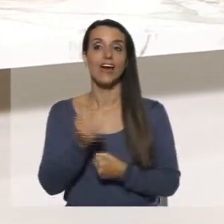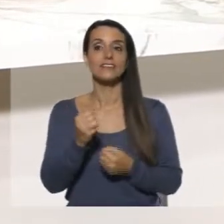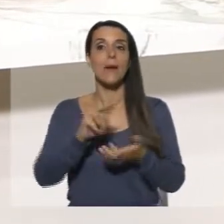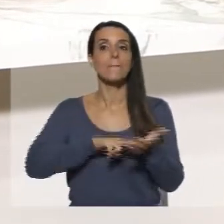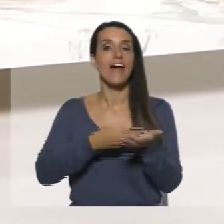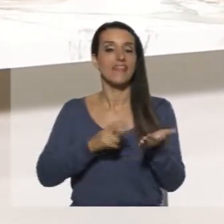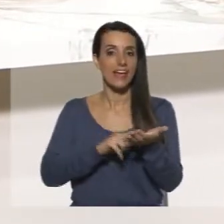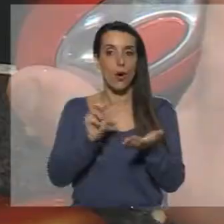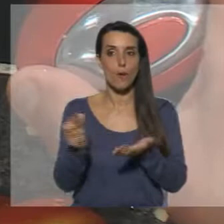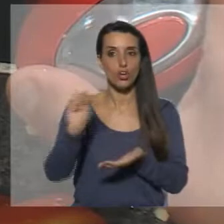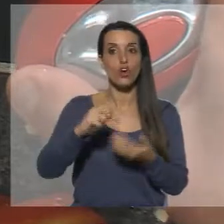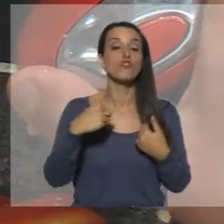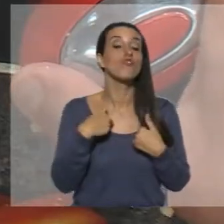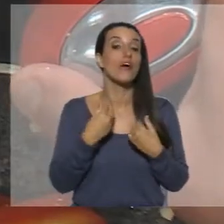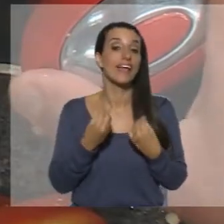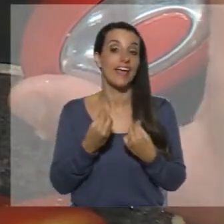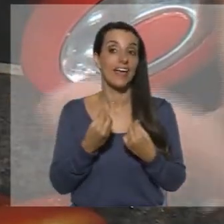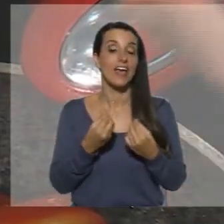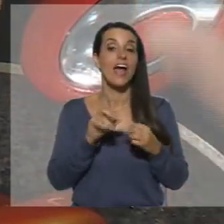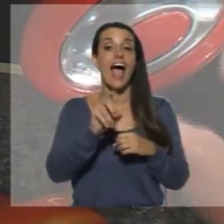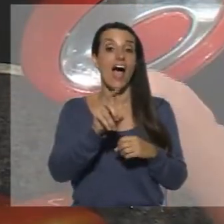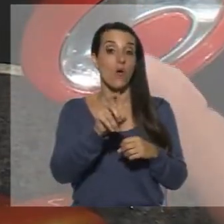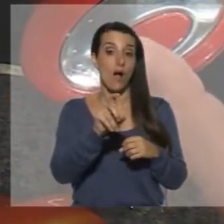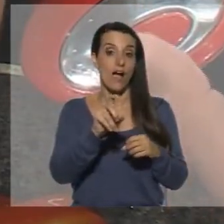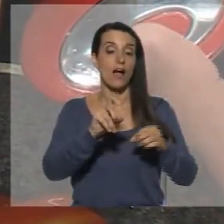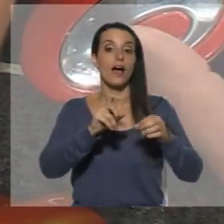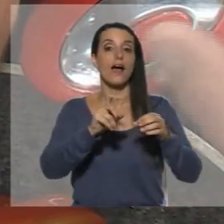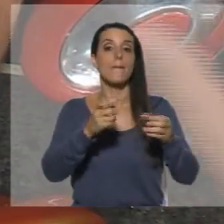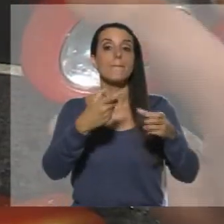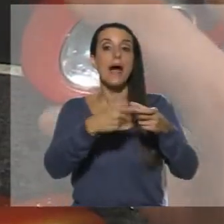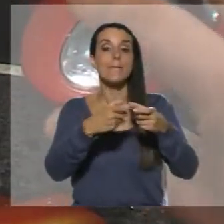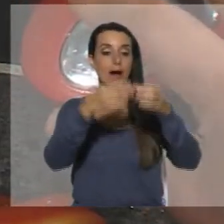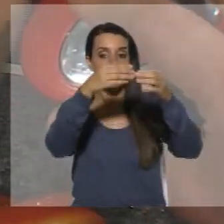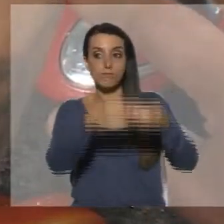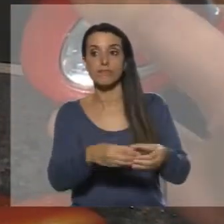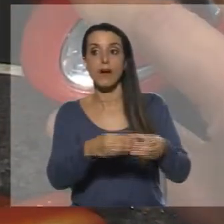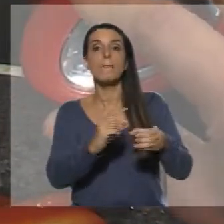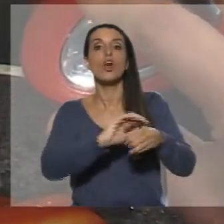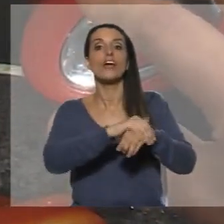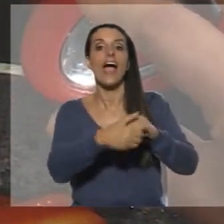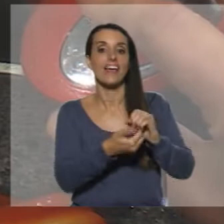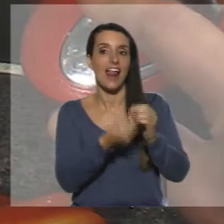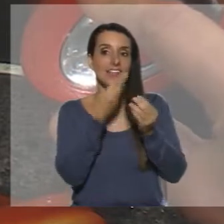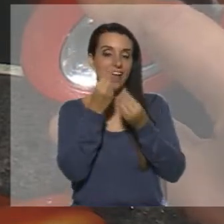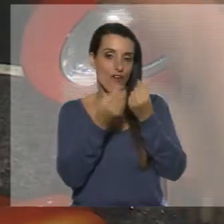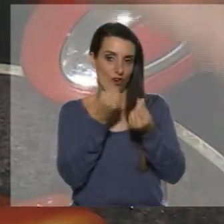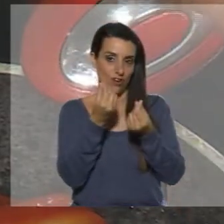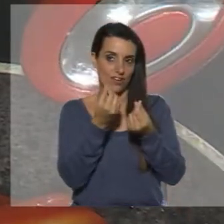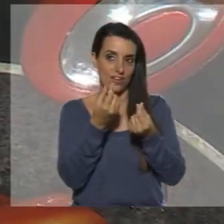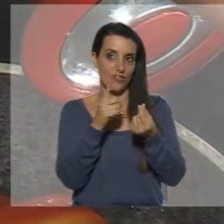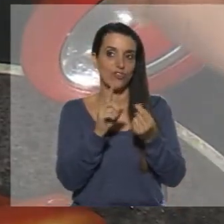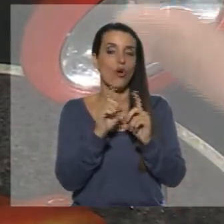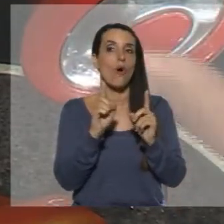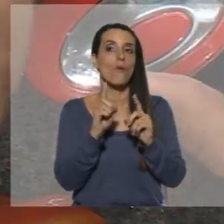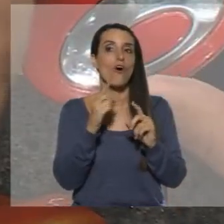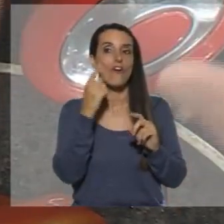manteca, claro. Lo que hago yo diferente es hervir la papa con cáscara. Bien, para que esté el gustito ahí. Exacto, entonces lo que hacemos, viste